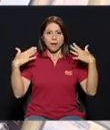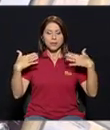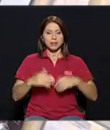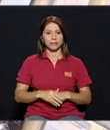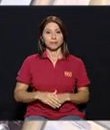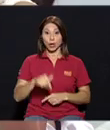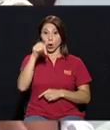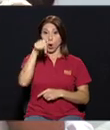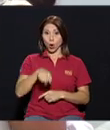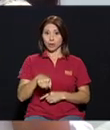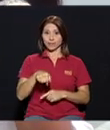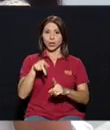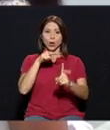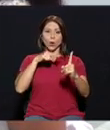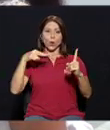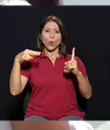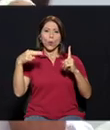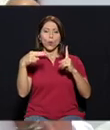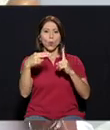educación.